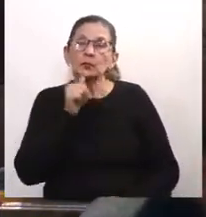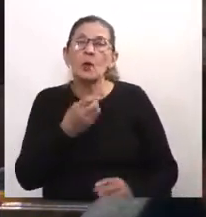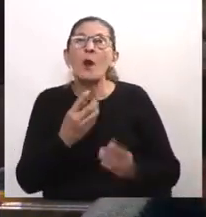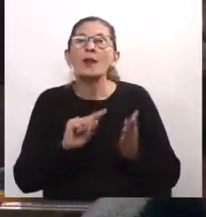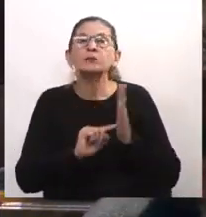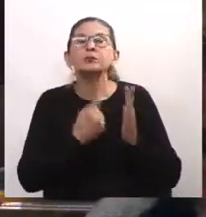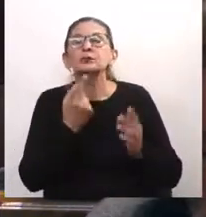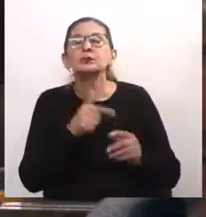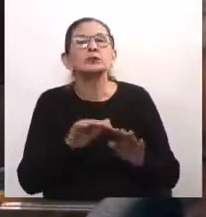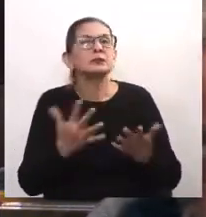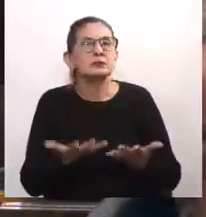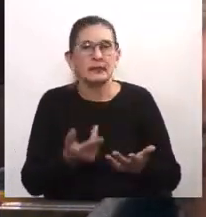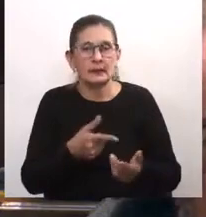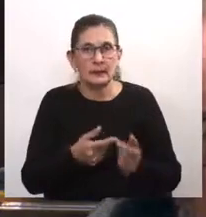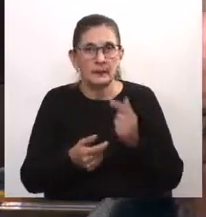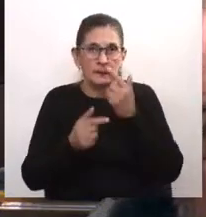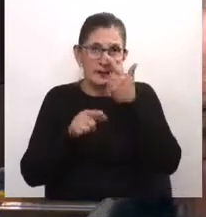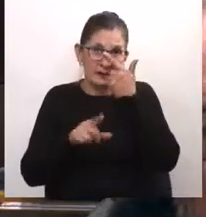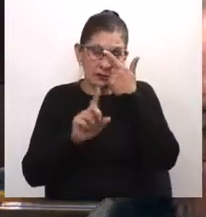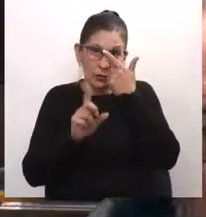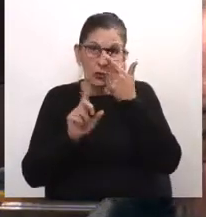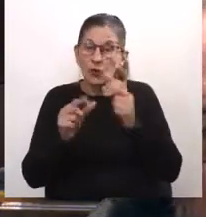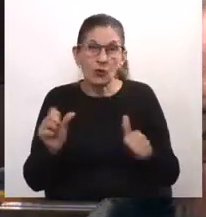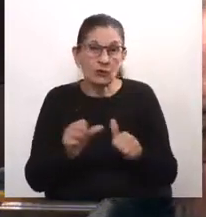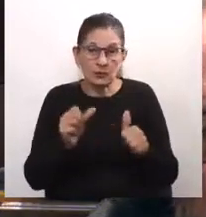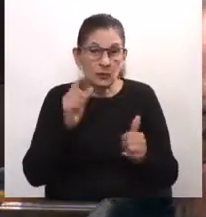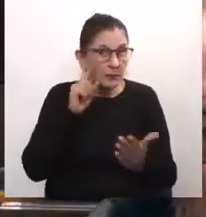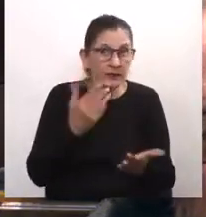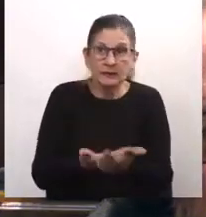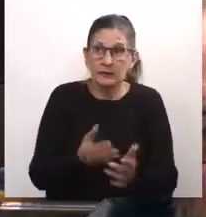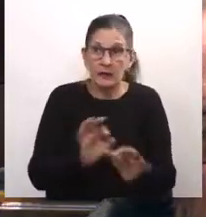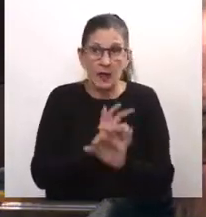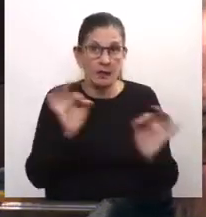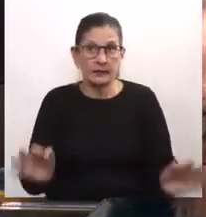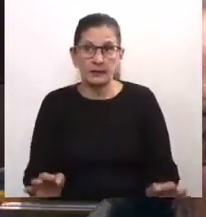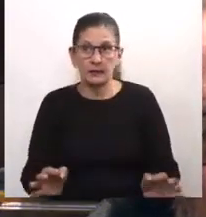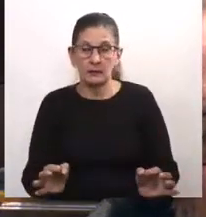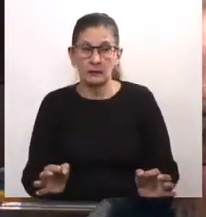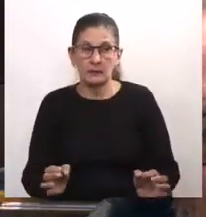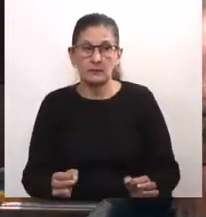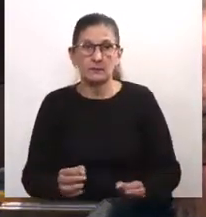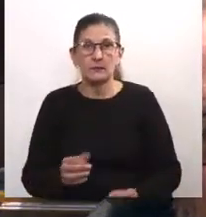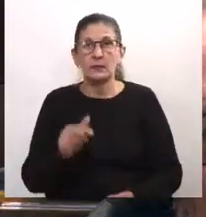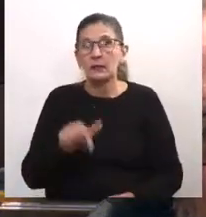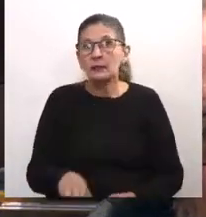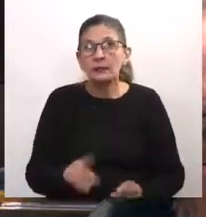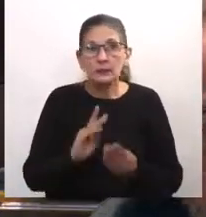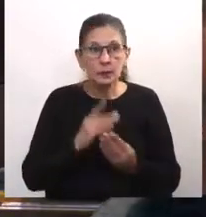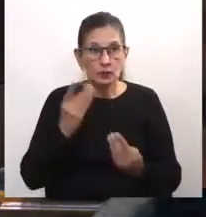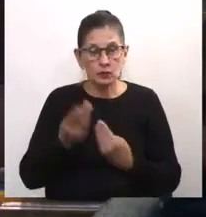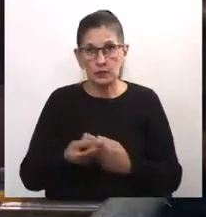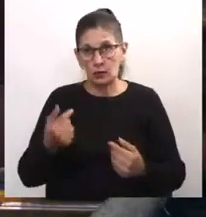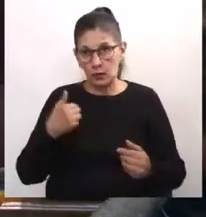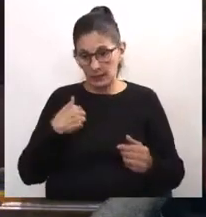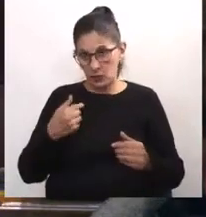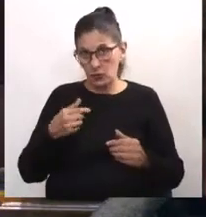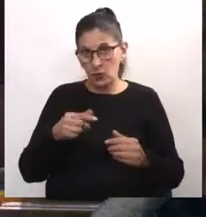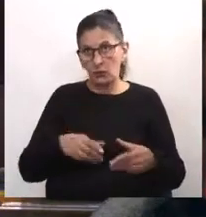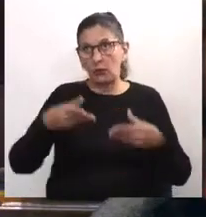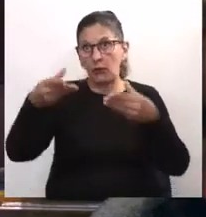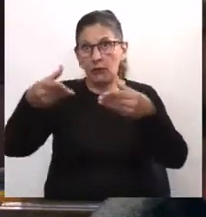en que las normas vigentes no son efectivas. Eso no se presentó, no lo presentó nadie. Este proyecto, desde que yo entré acá, está en